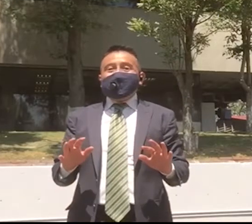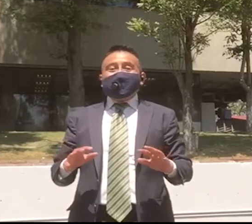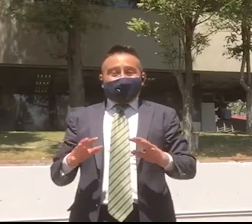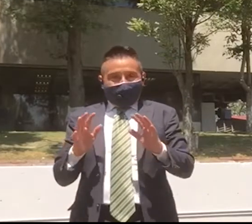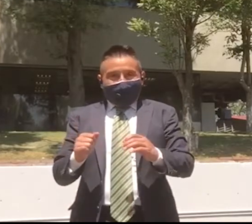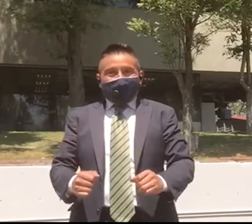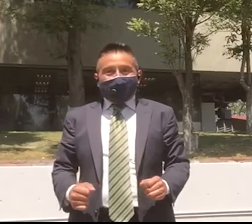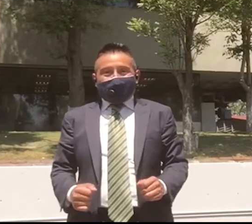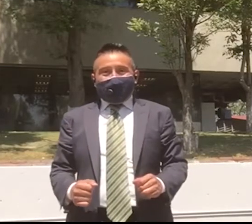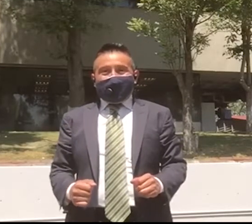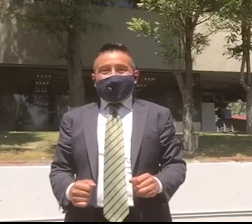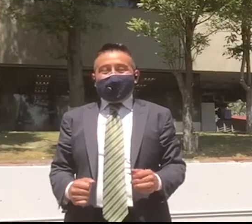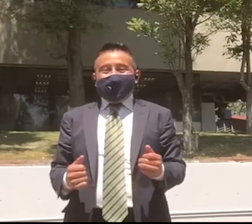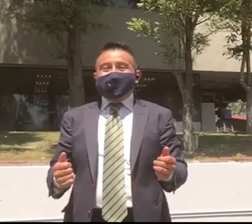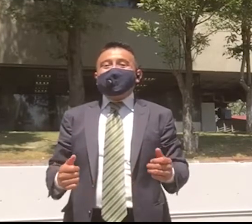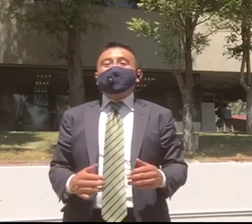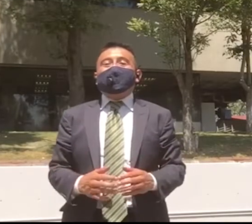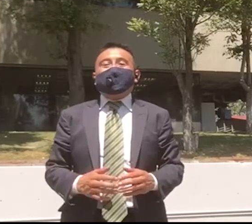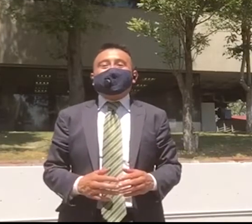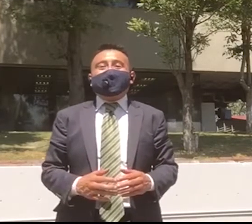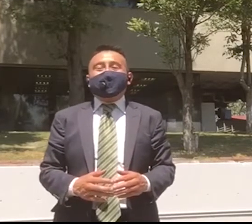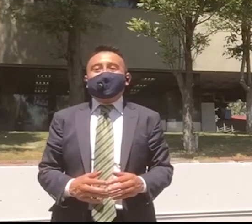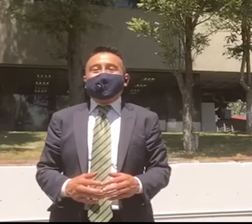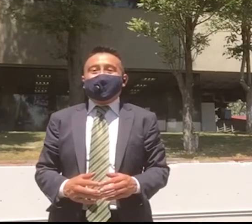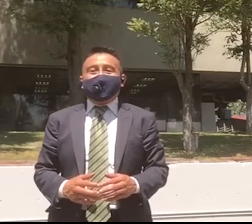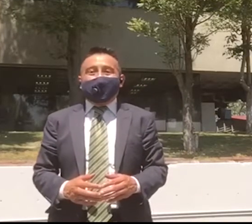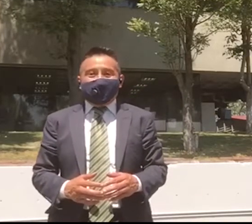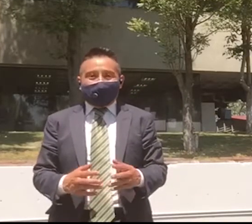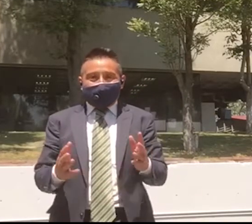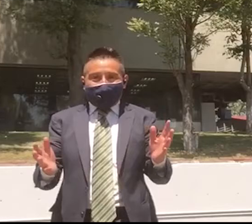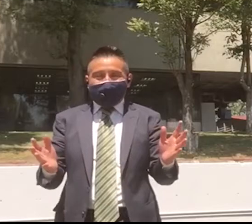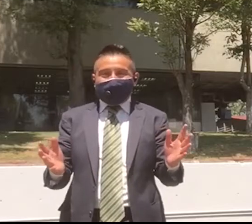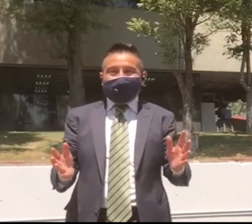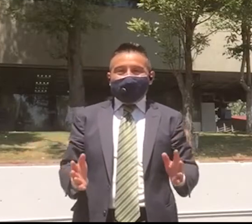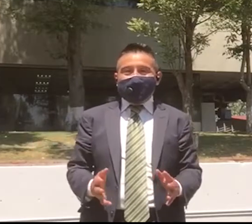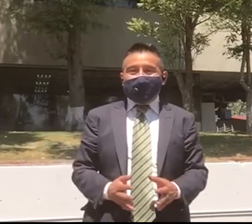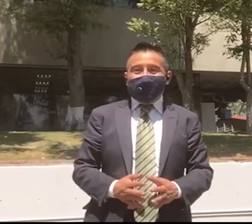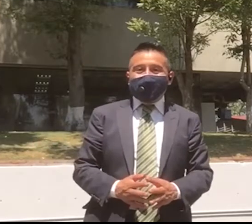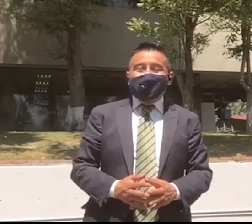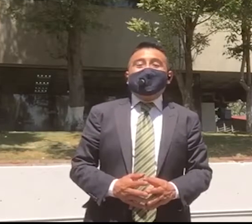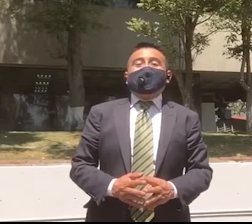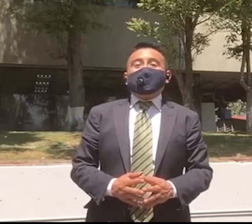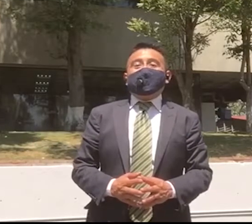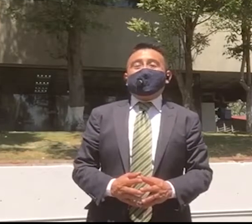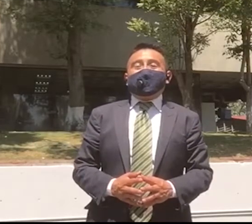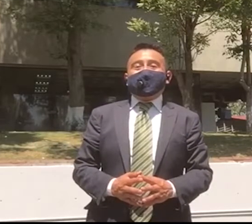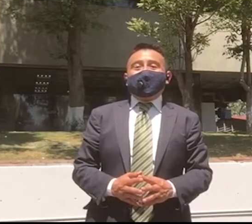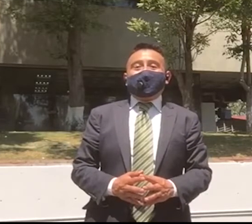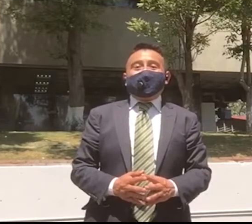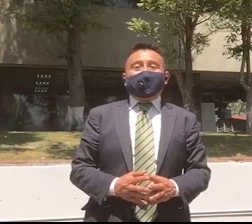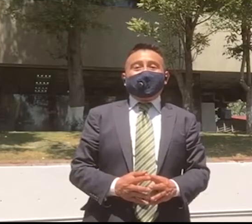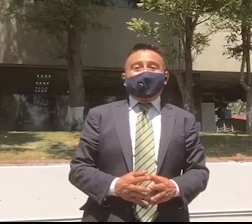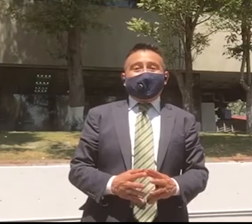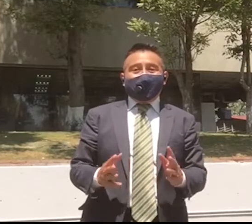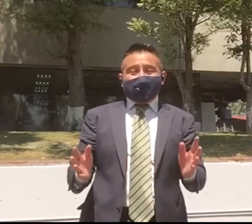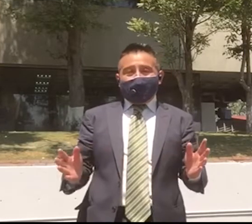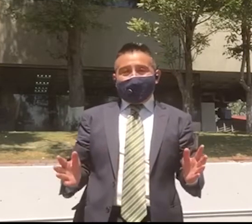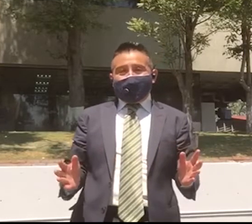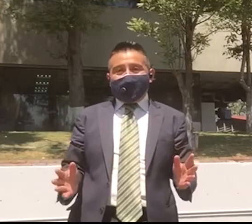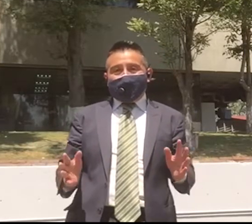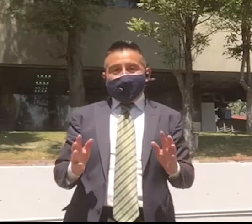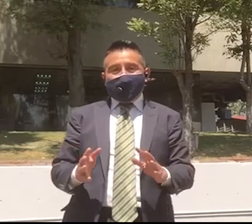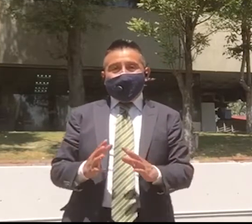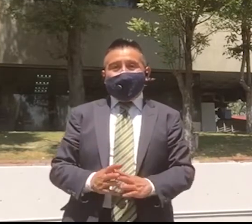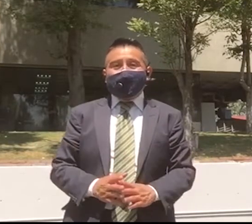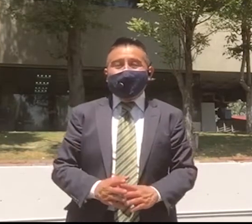varios temas, entre ellos comenzando con el tema del día de hoy, aparte de quién es quién es los precios, estuvo presente la Secretaría de